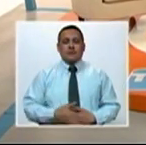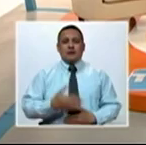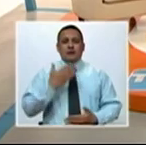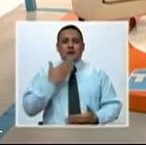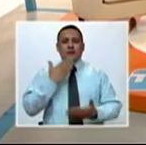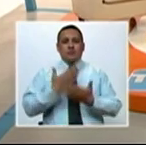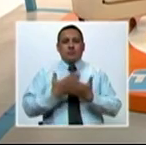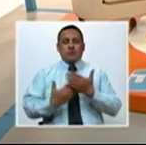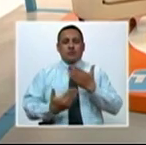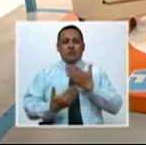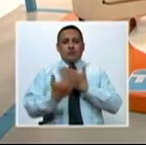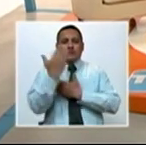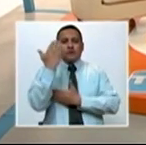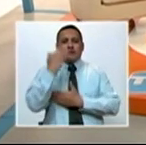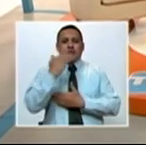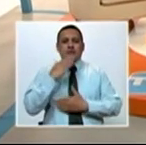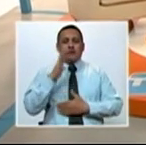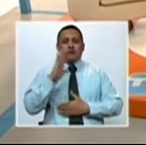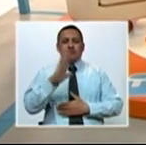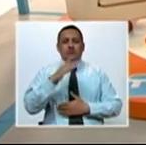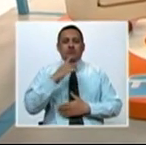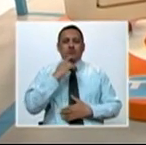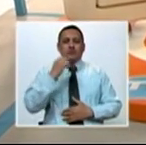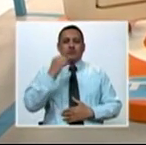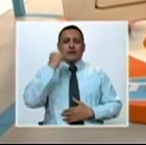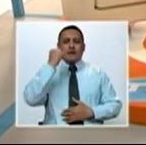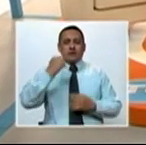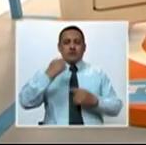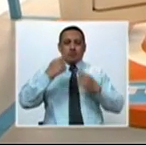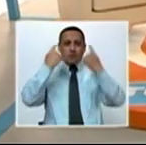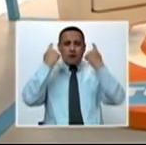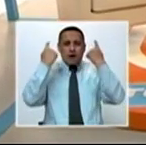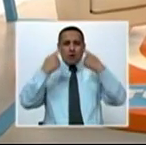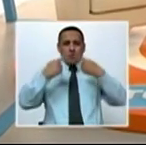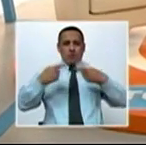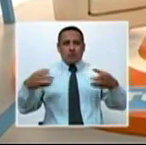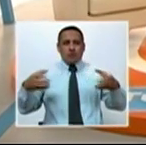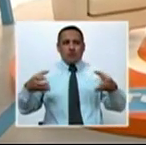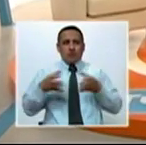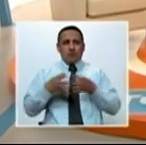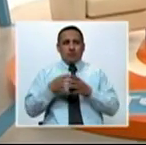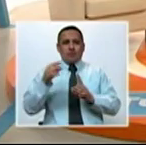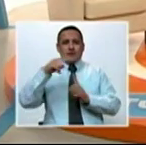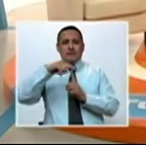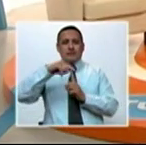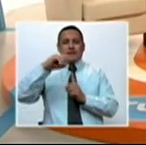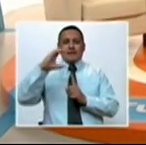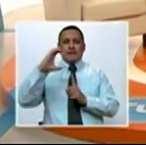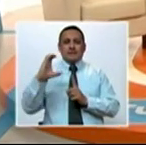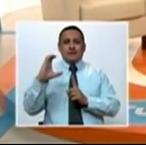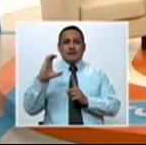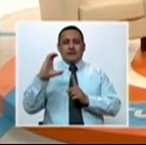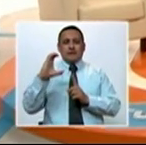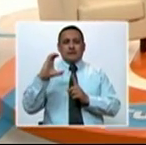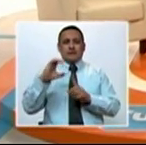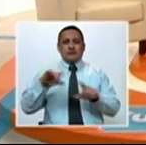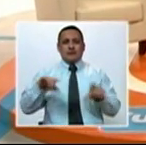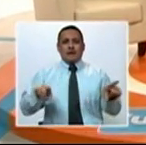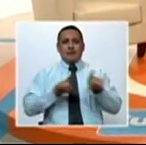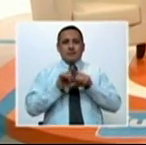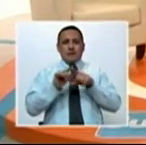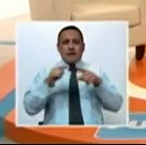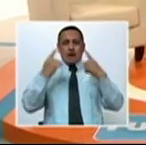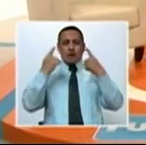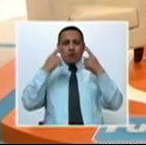Hola, ¿qué tal? Esto es Tus Derechos, una iniciativa del Tribunal Constitucional que